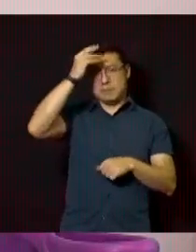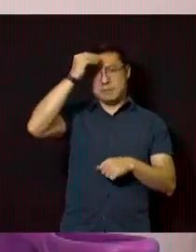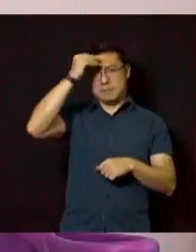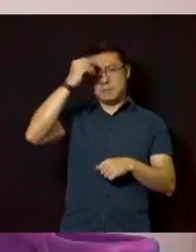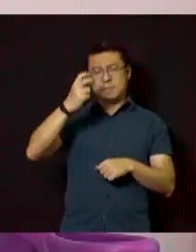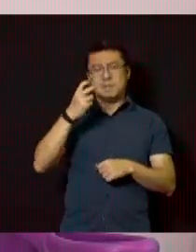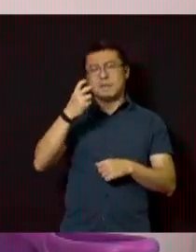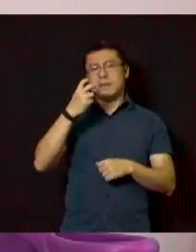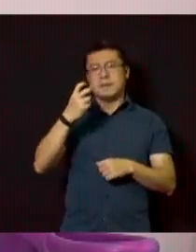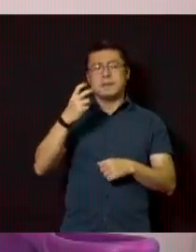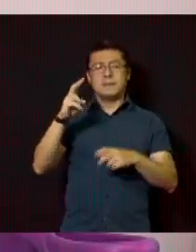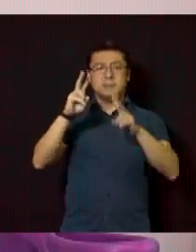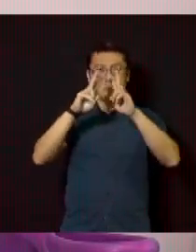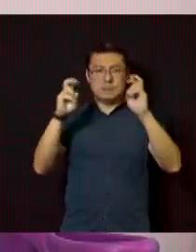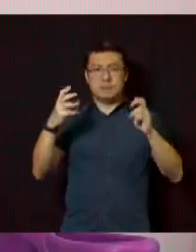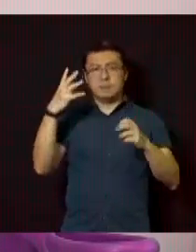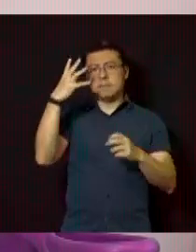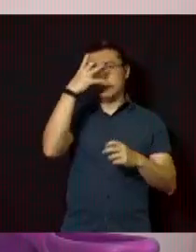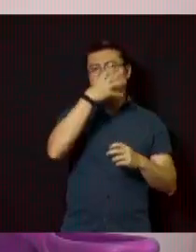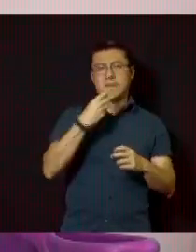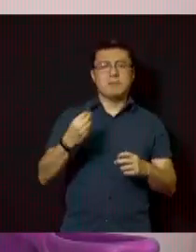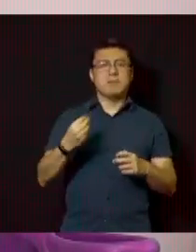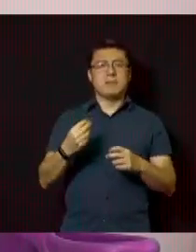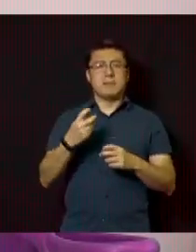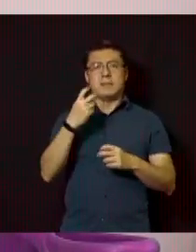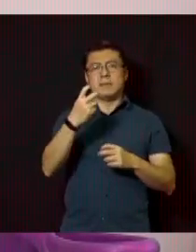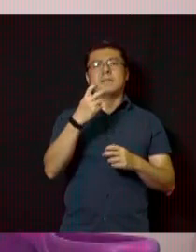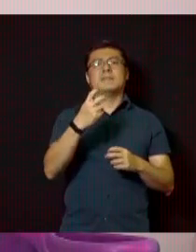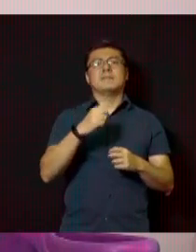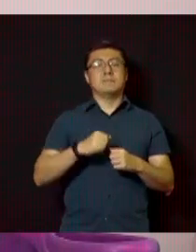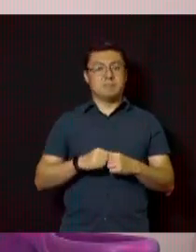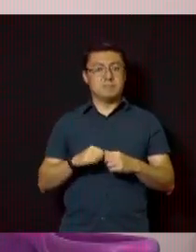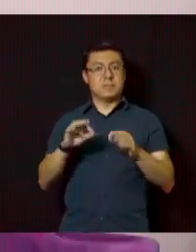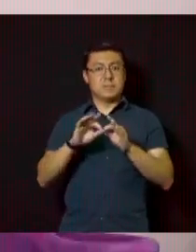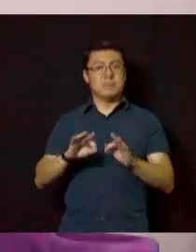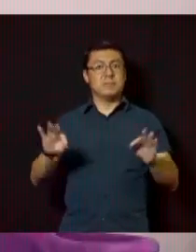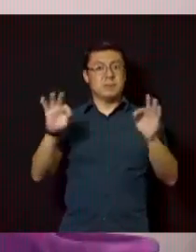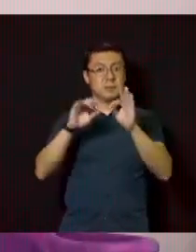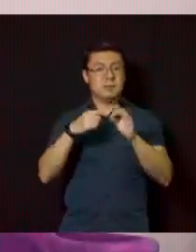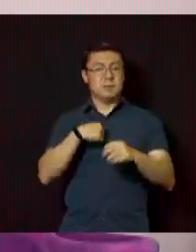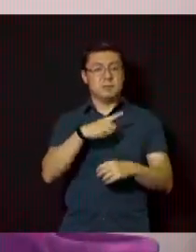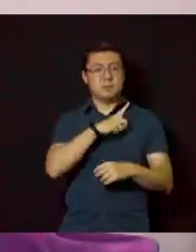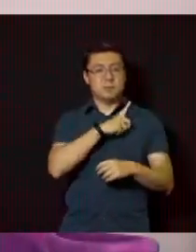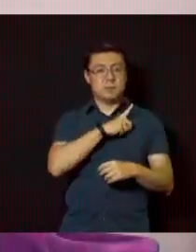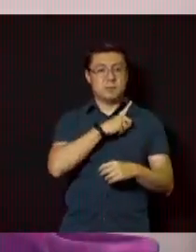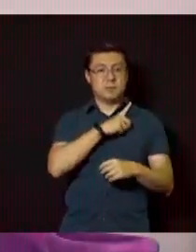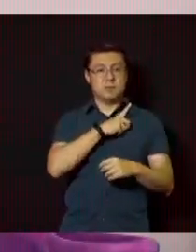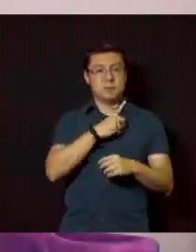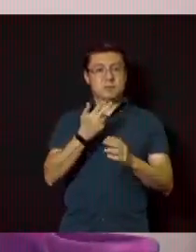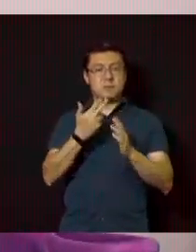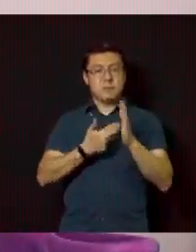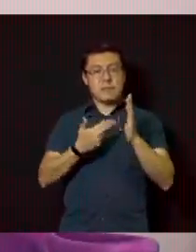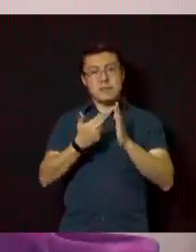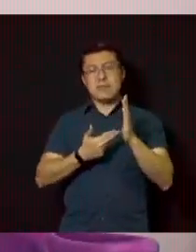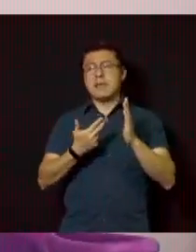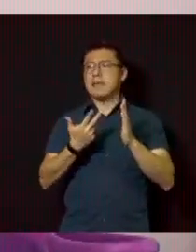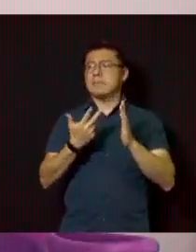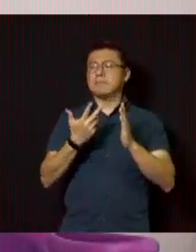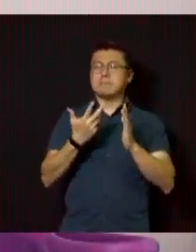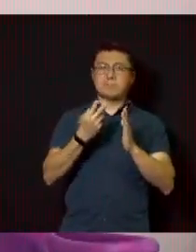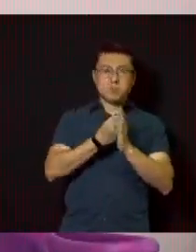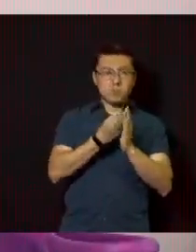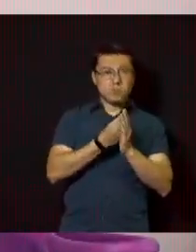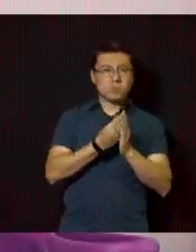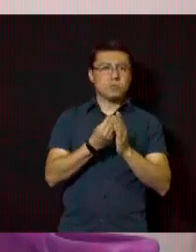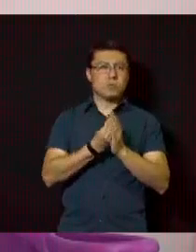la belleza. Entonces empezó una autoeducación, que esto es importante, empecé a hacer pequeños cursos de lo que es la cosmética, pequeños cursos